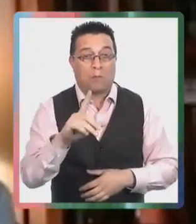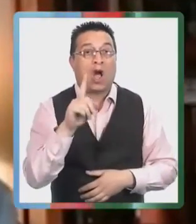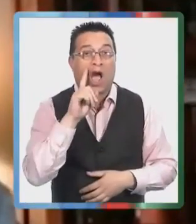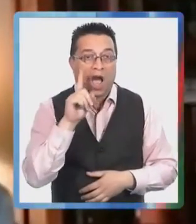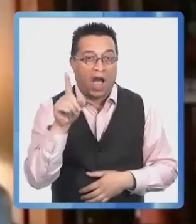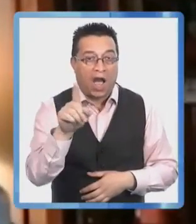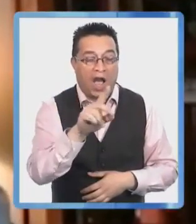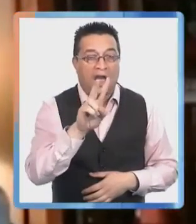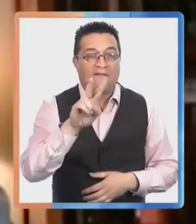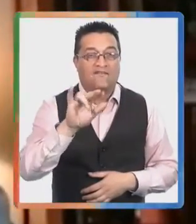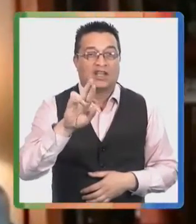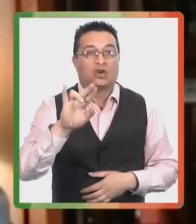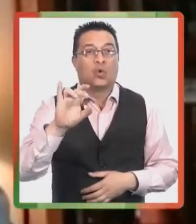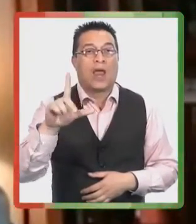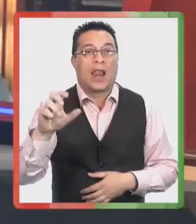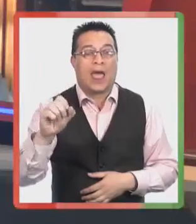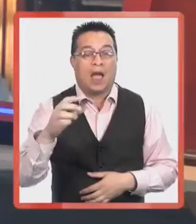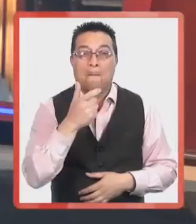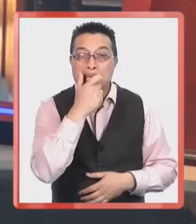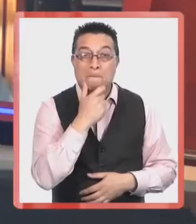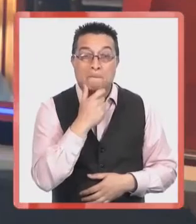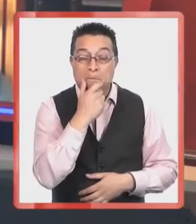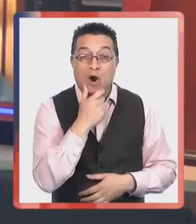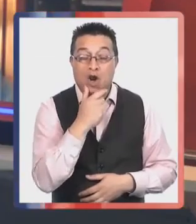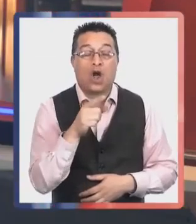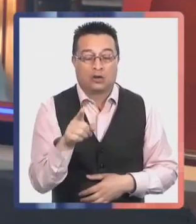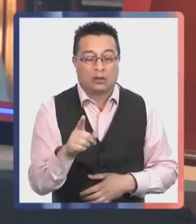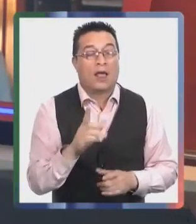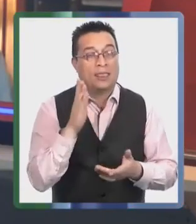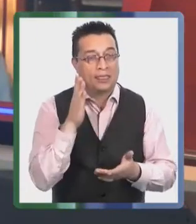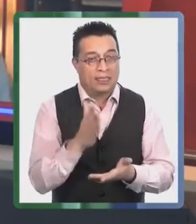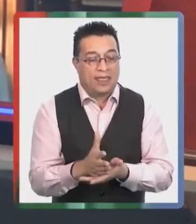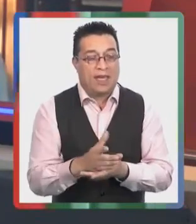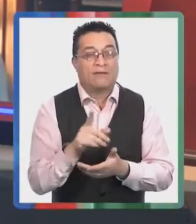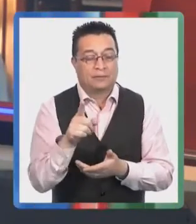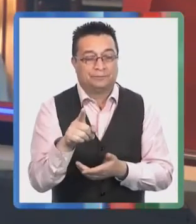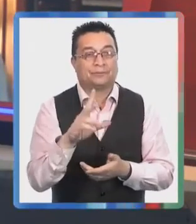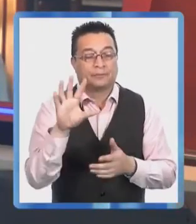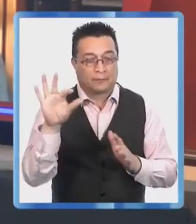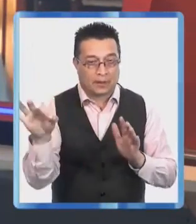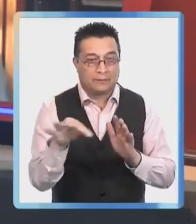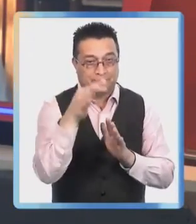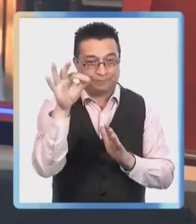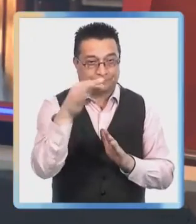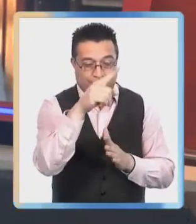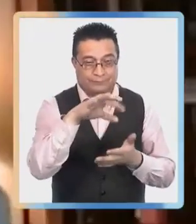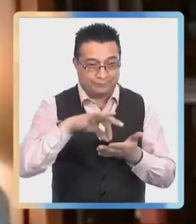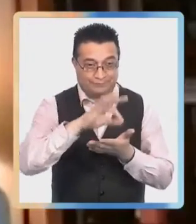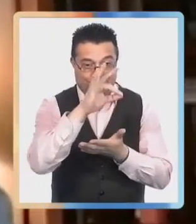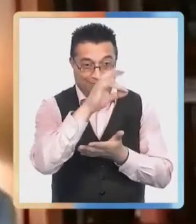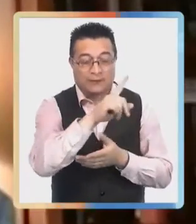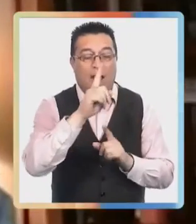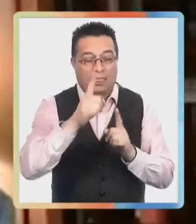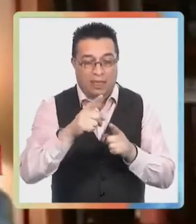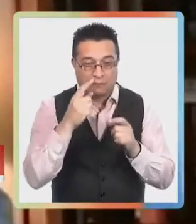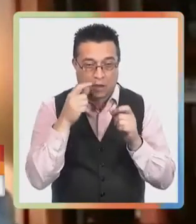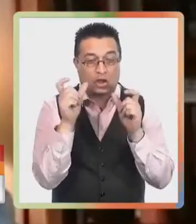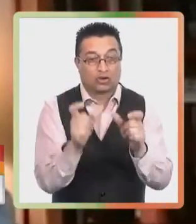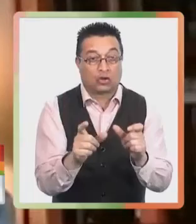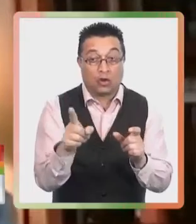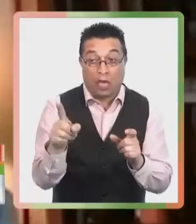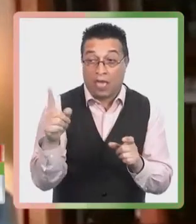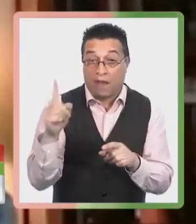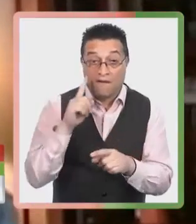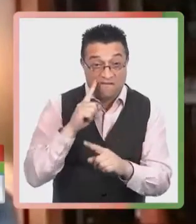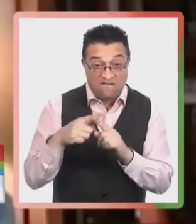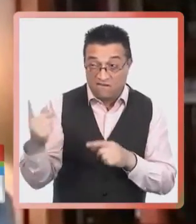Europa que ya tienen la viruela del mono y vamos a tener que instalar entonces en el aeropuerto un control. Si la